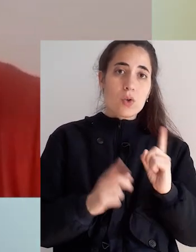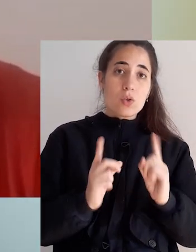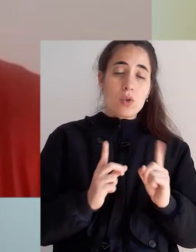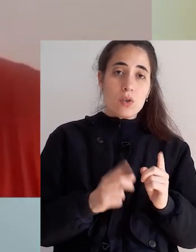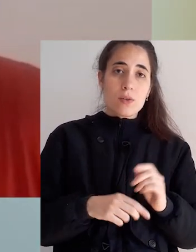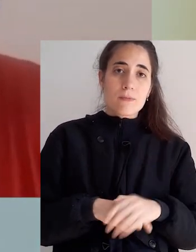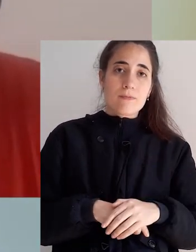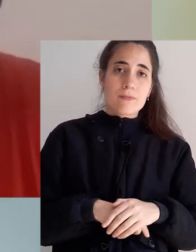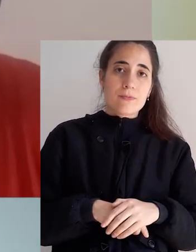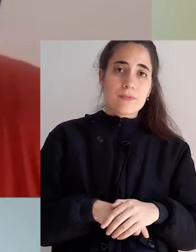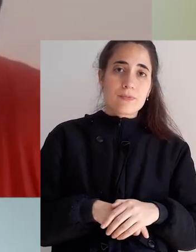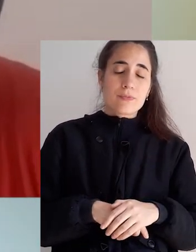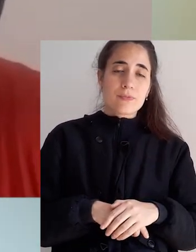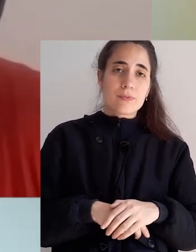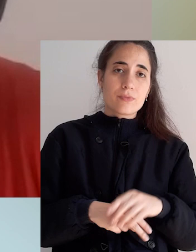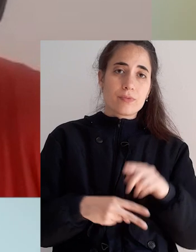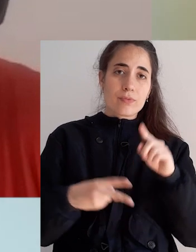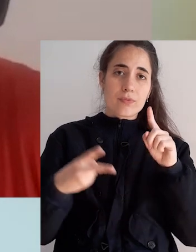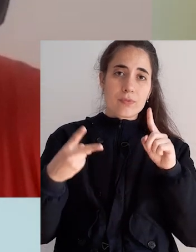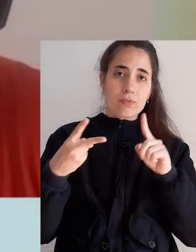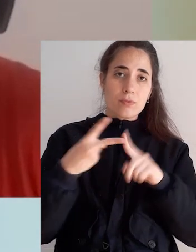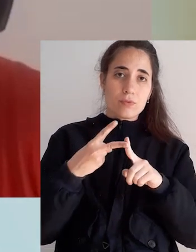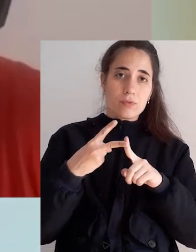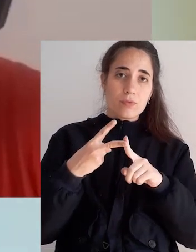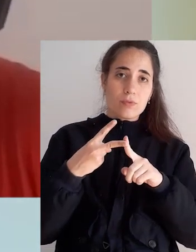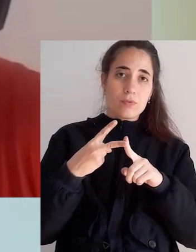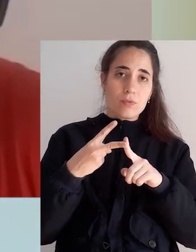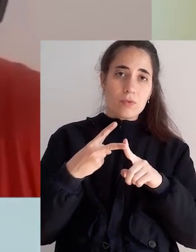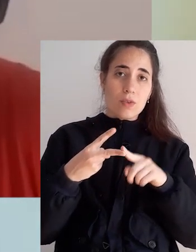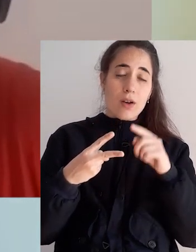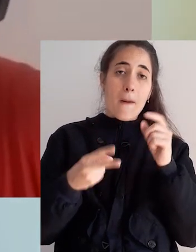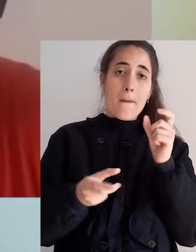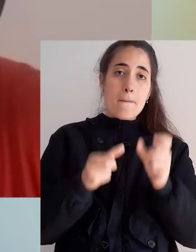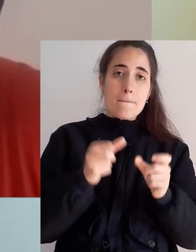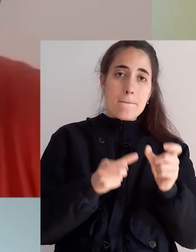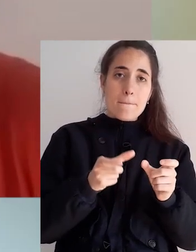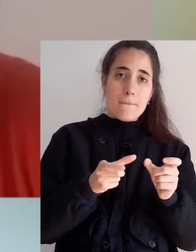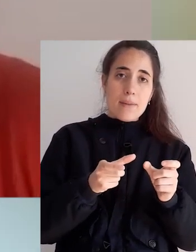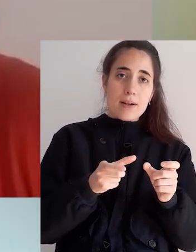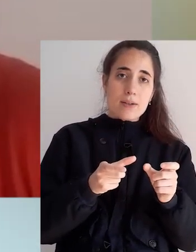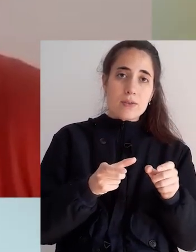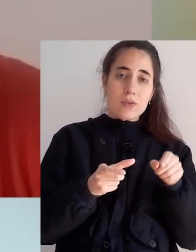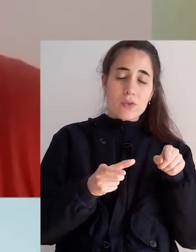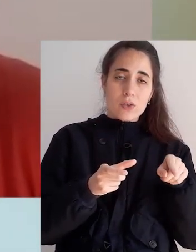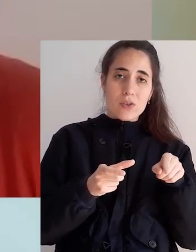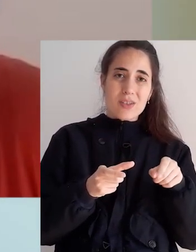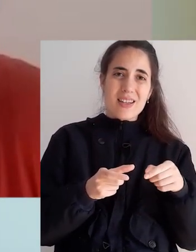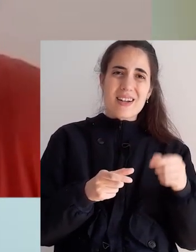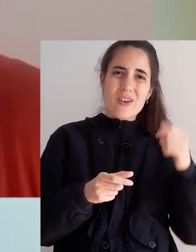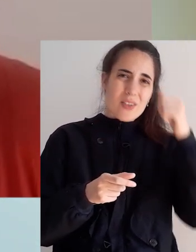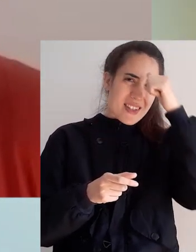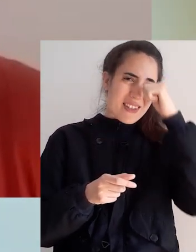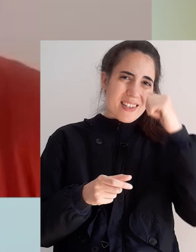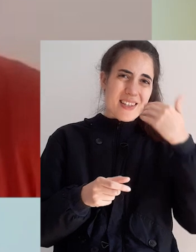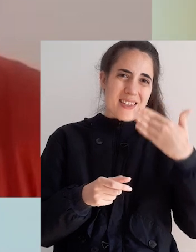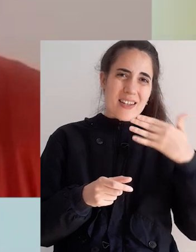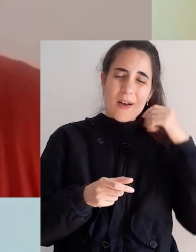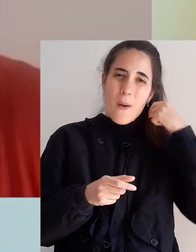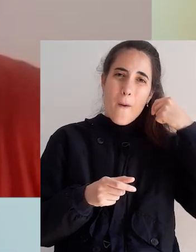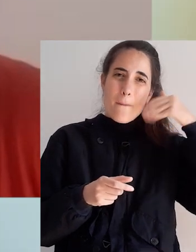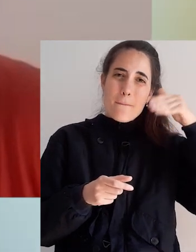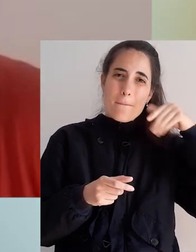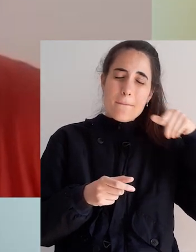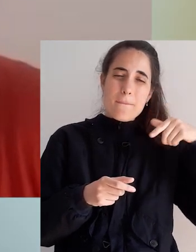este gobierno que establece que cada ministerio y cada repartición fijará su propio